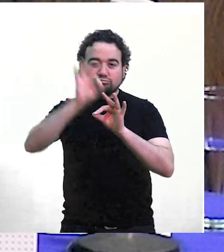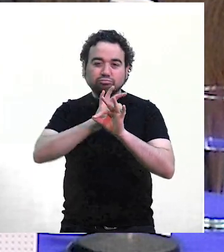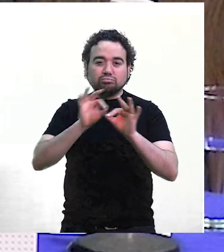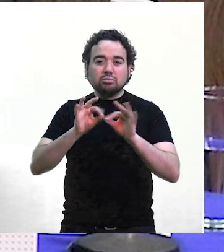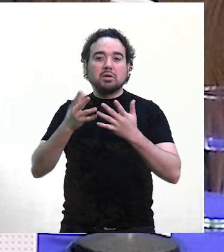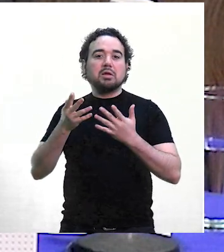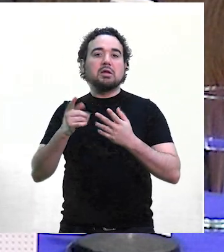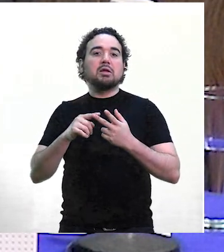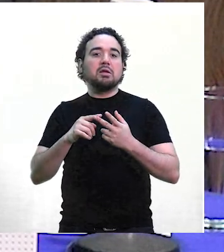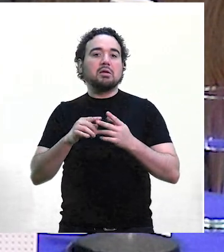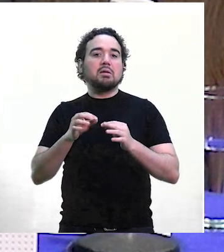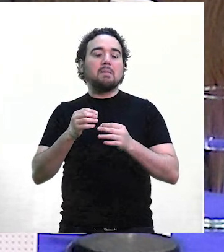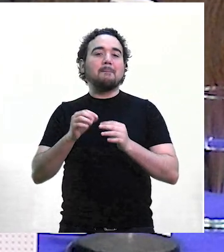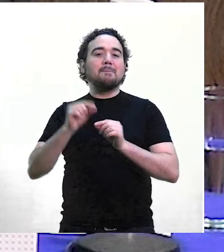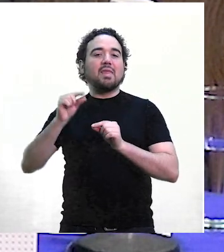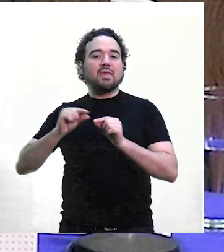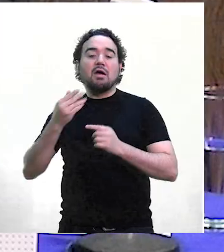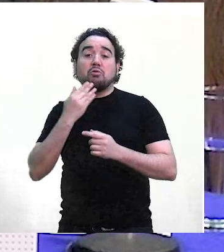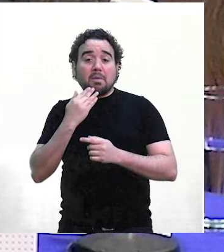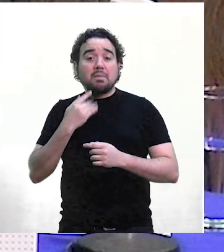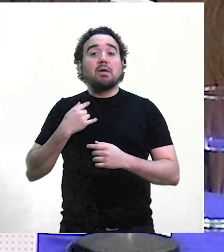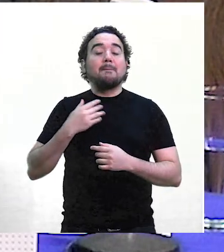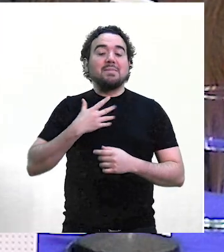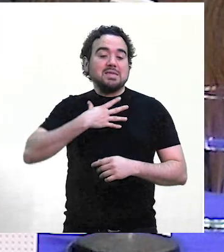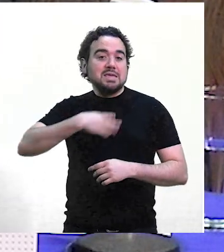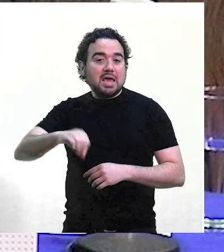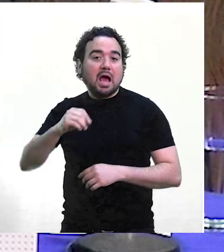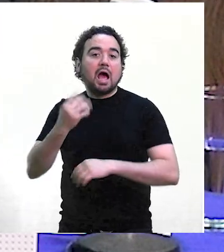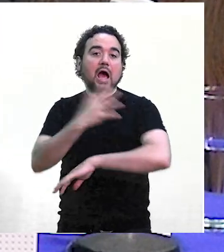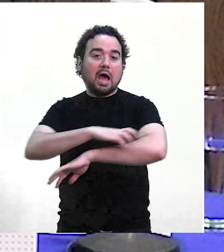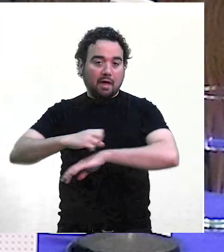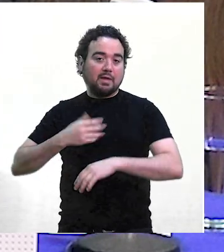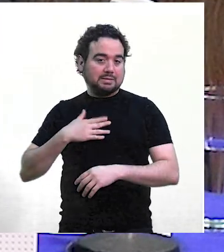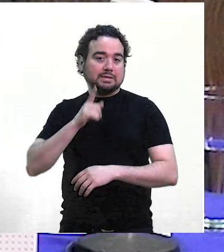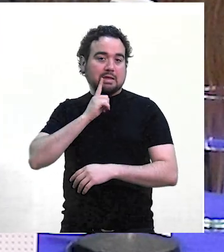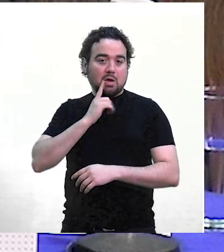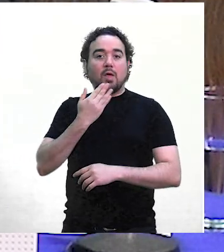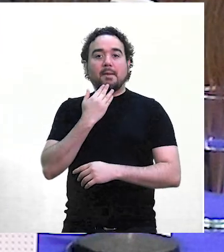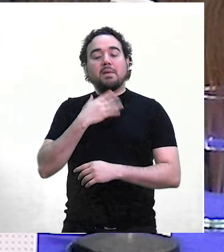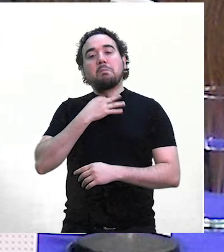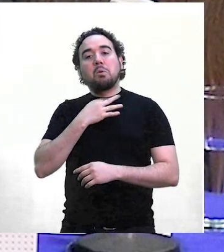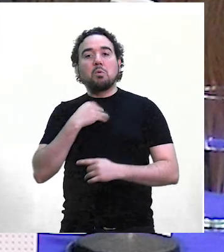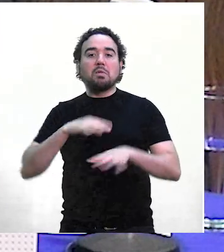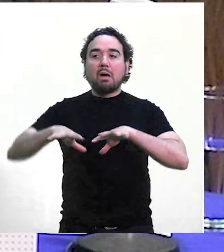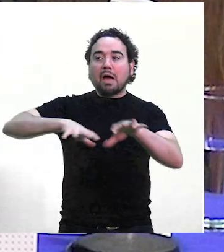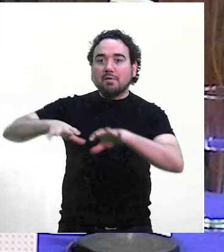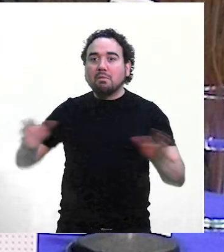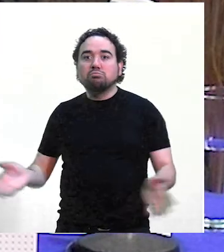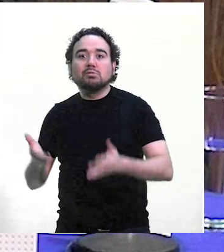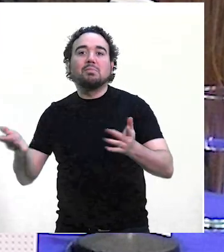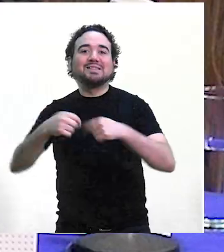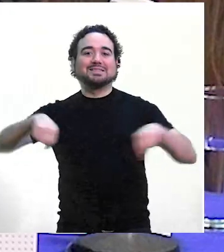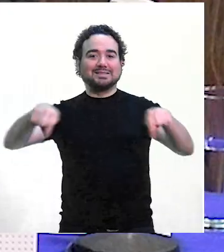¿Y qué más soy? Madre de gatas. Esos datos son Sí, relevantes. y me gusta hacer el activismo dentro de la sala